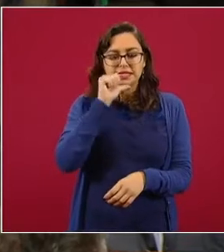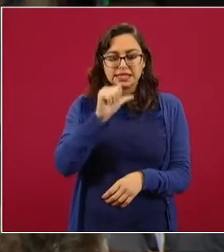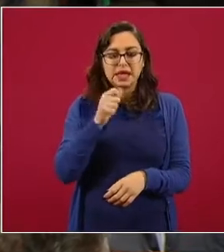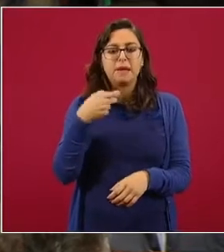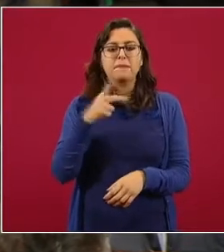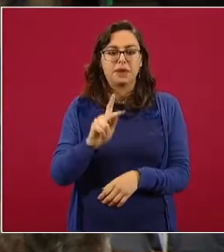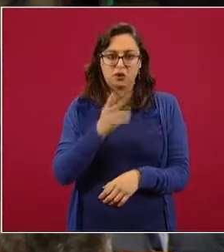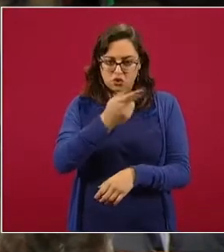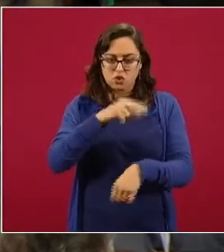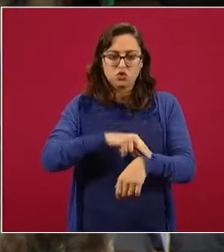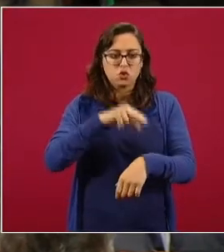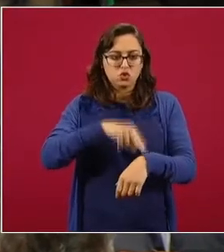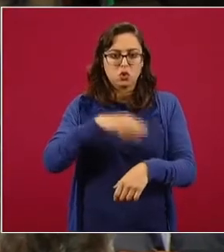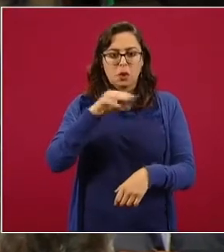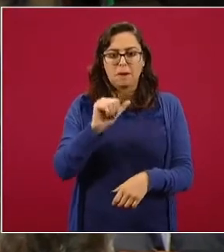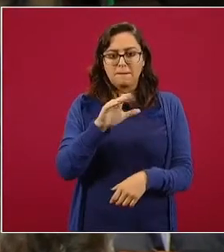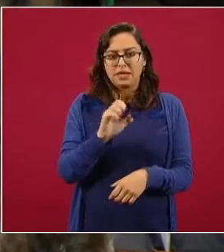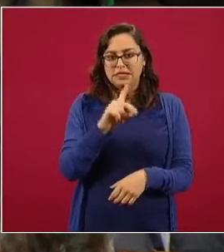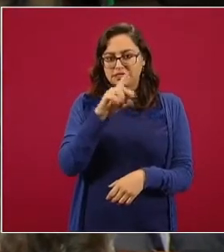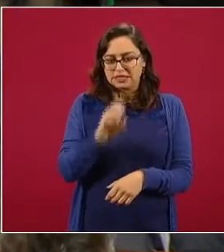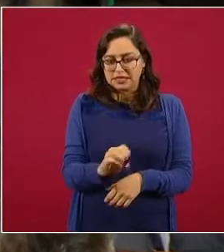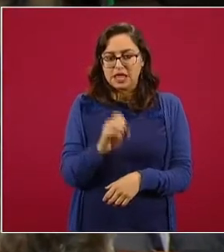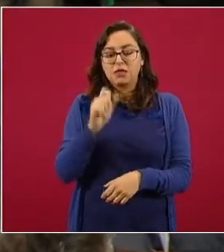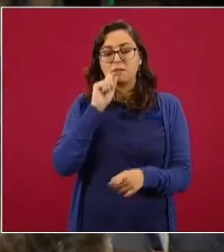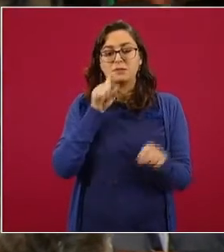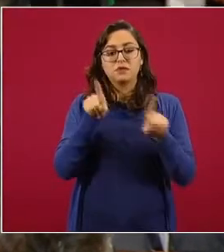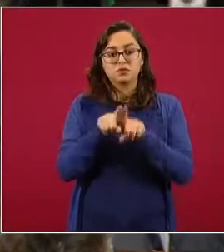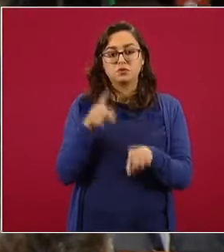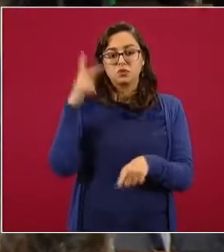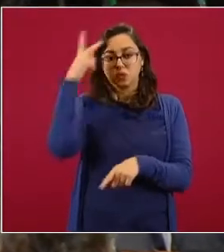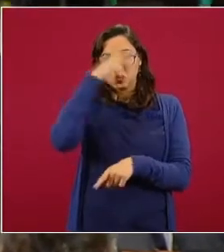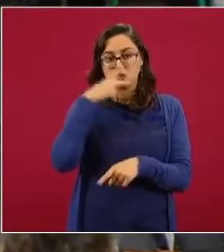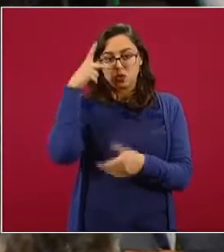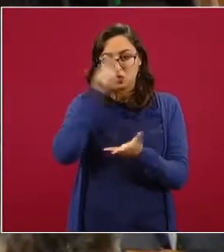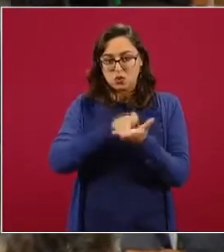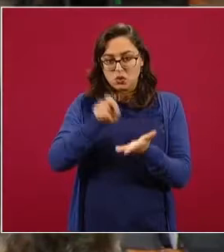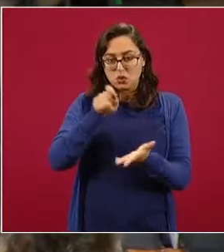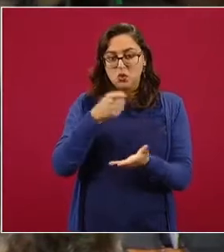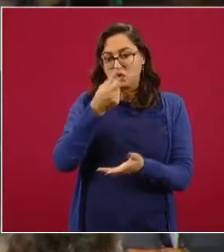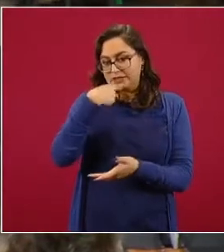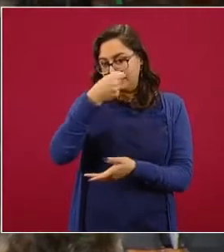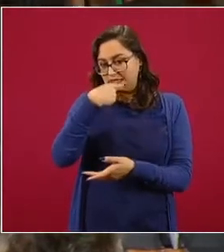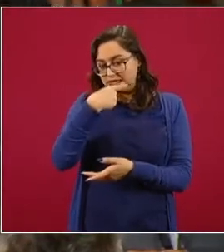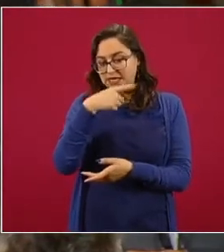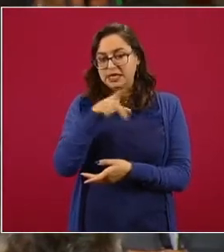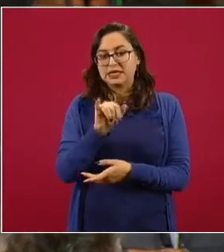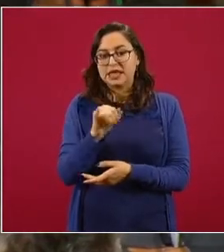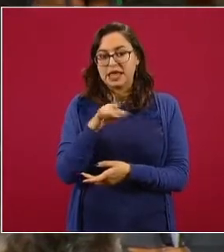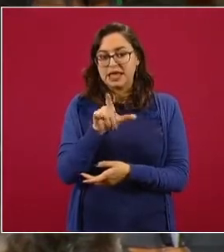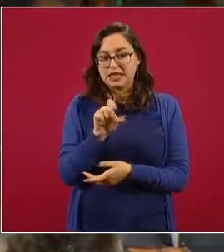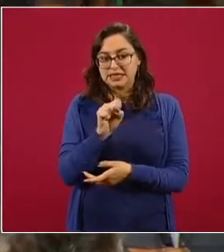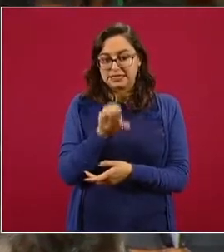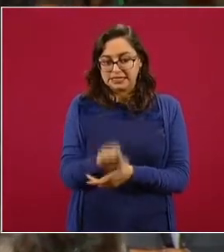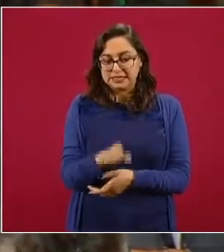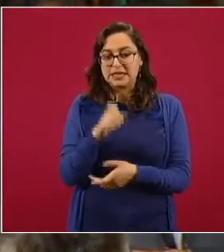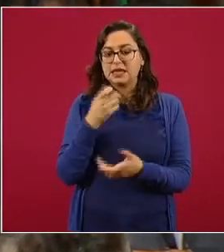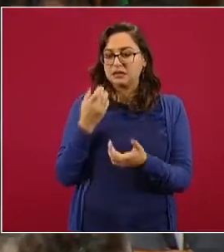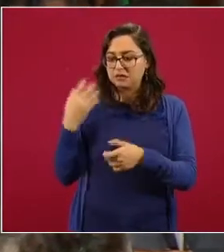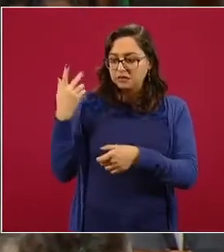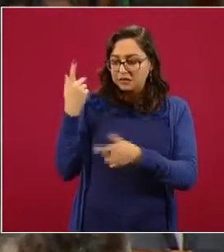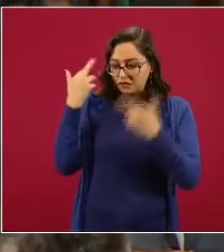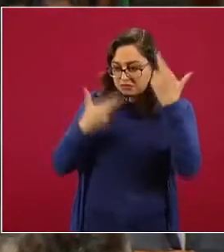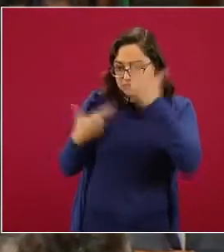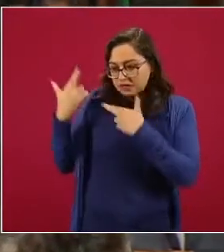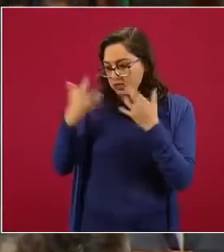médico Macedo, el jefe de la guardia, la psiquiatra Ilse Moreno, lograron la estabilización del paciente, análisis